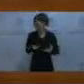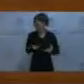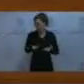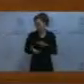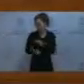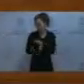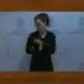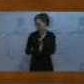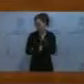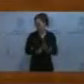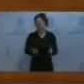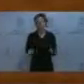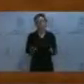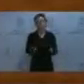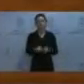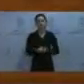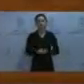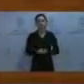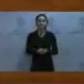habrá dado usted cuenta